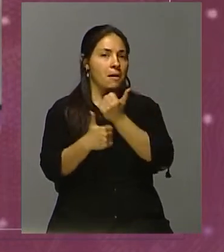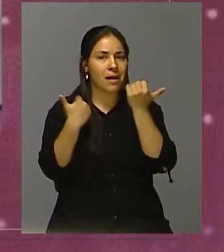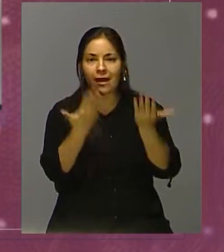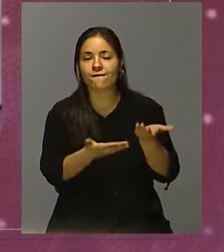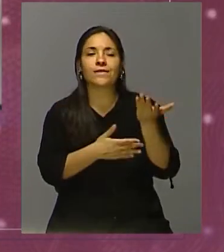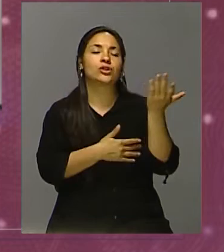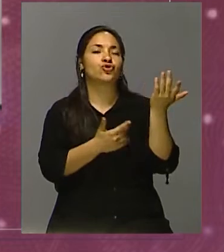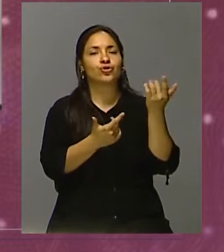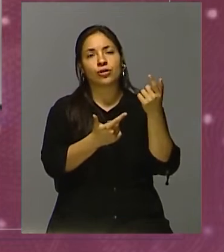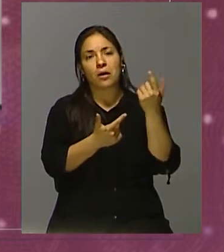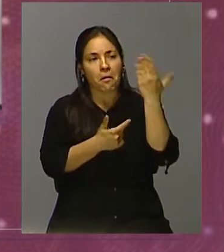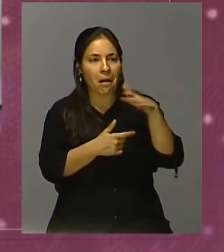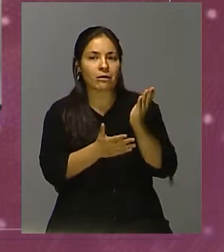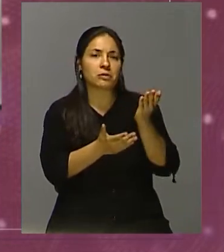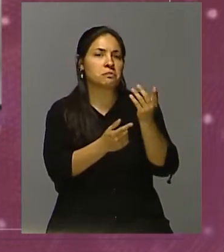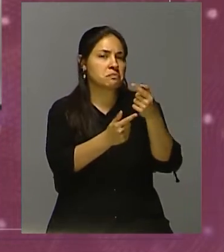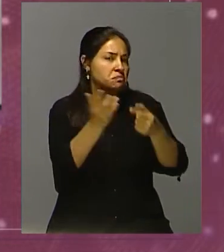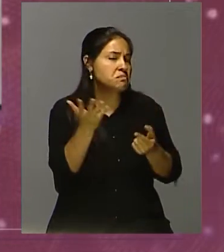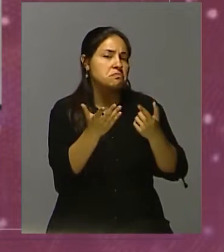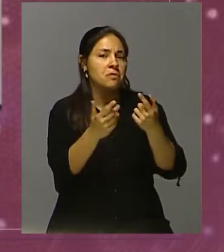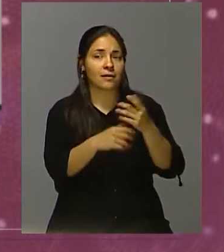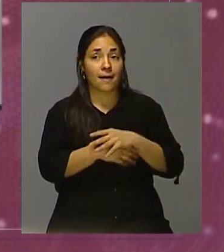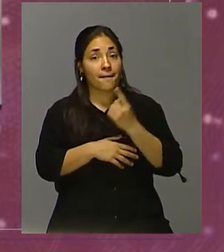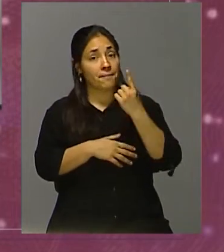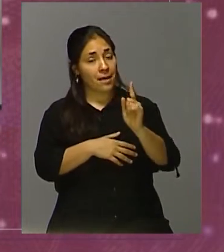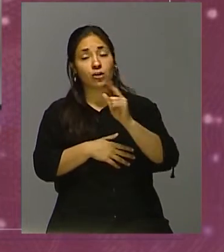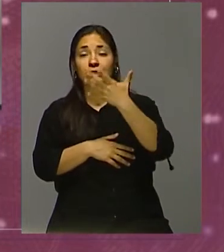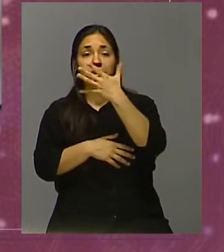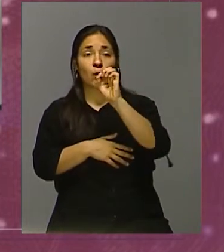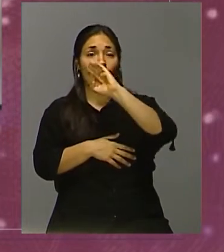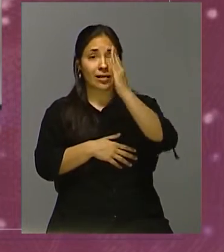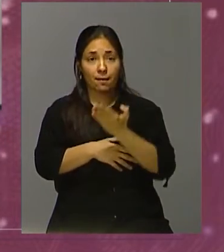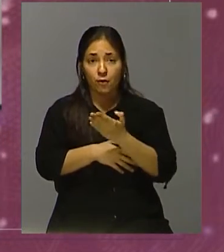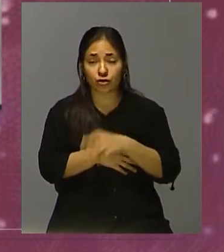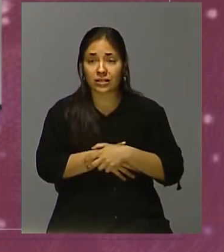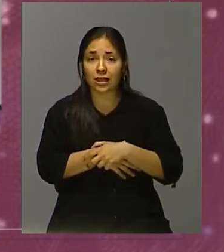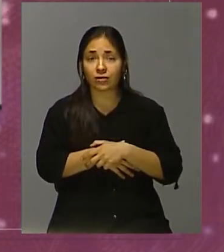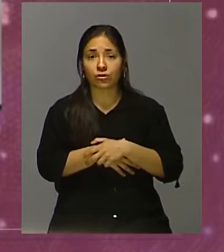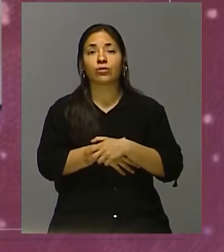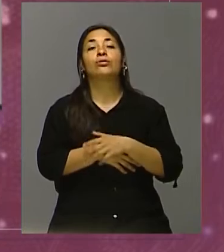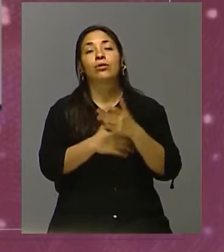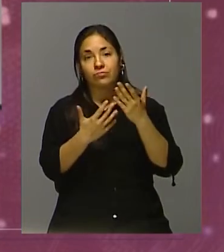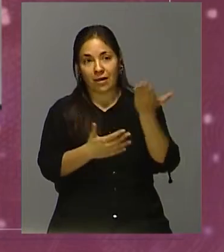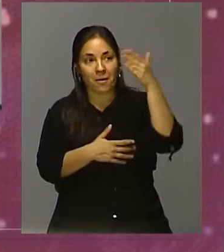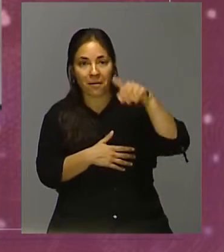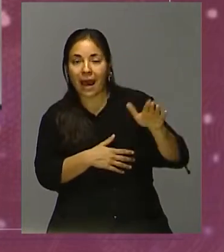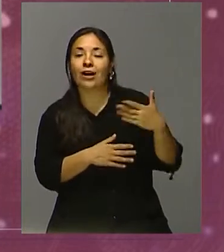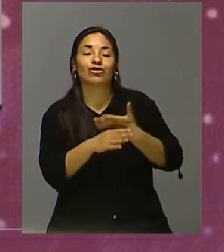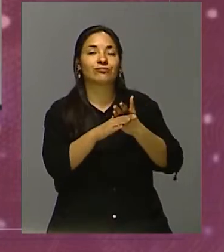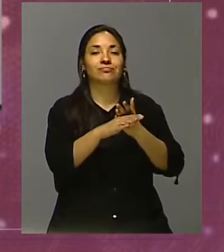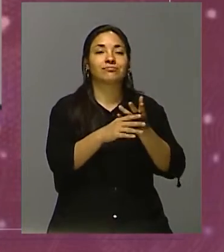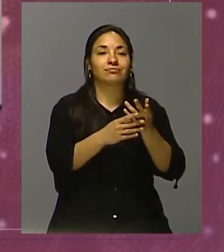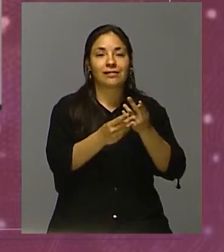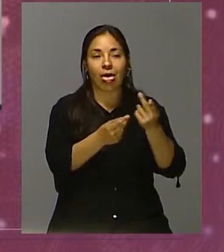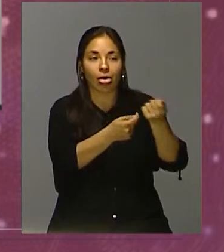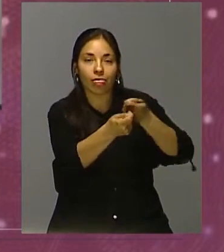traer. Sin embargo, apenas el 50% de esas personas usan las cuentas, Mm. lo que hacen es